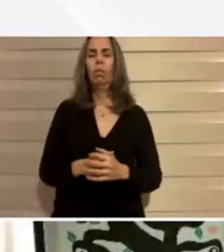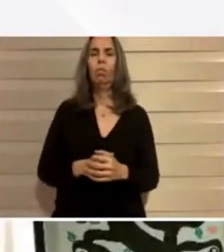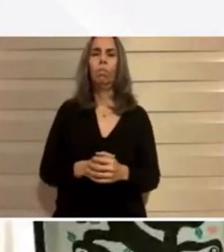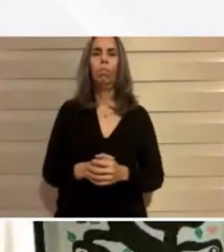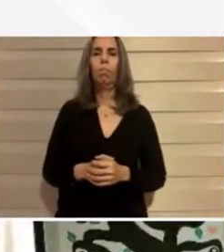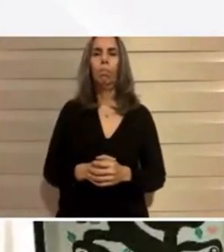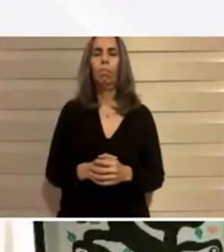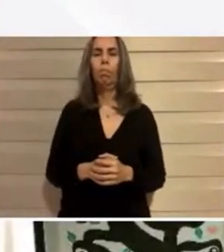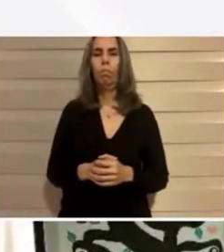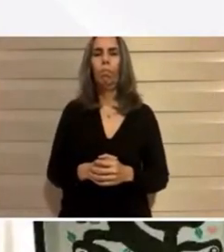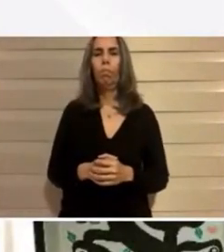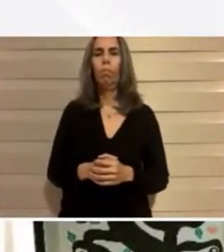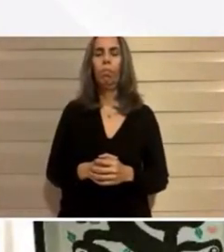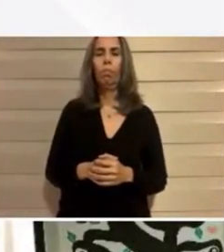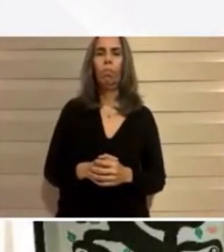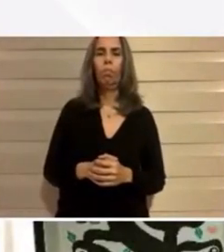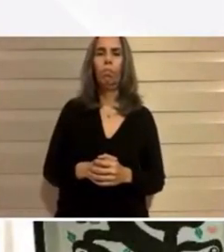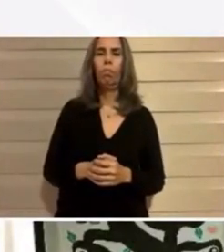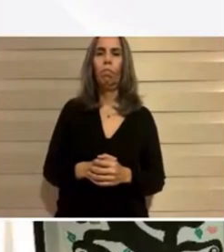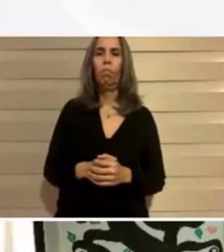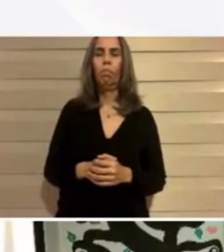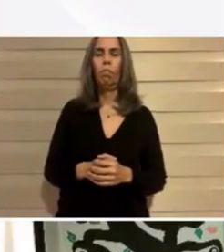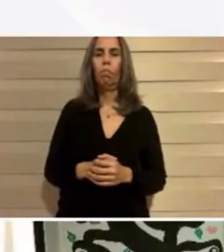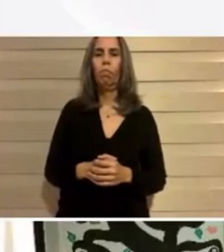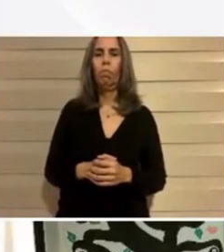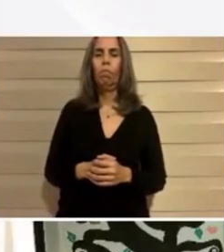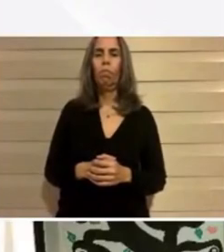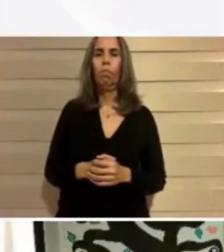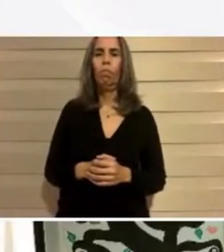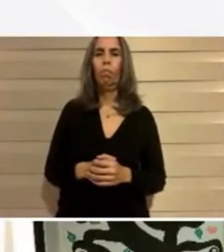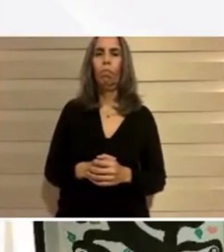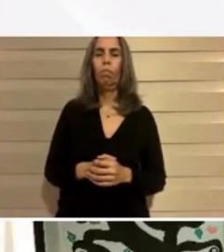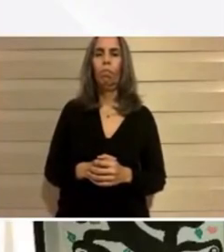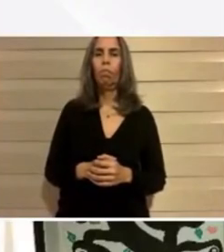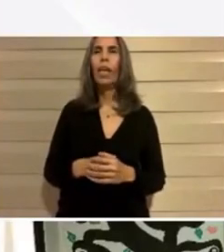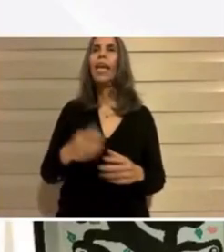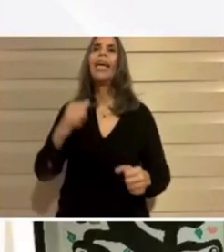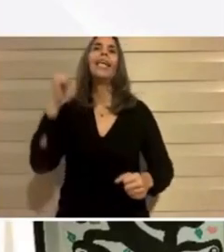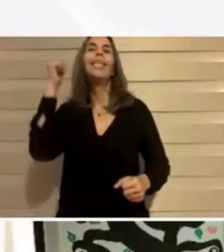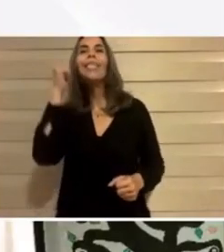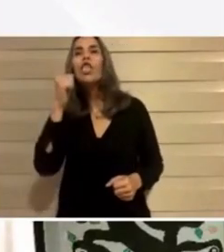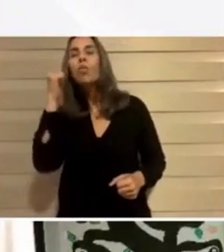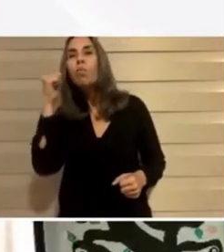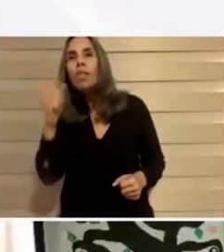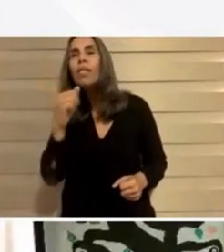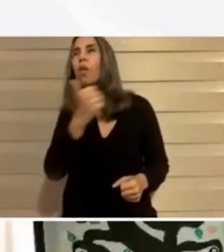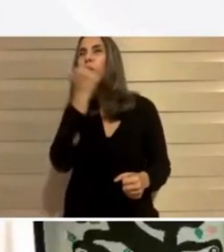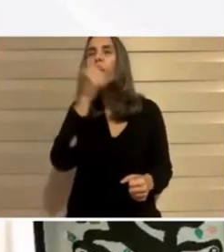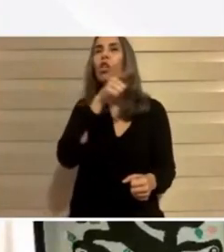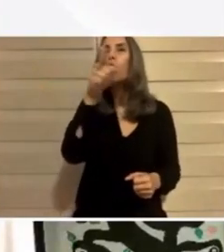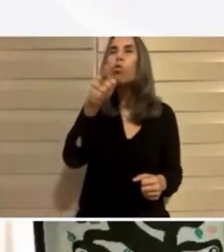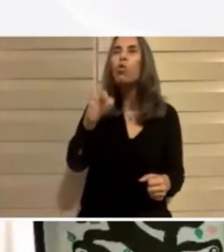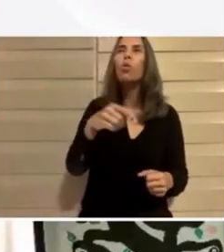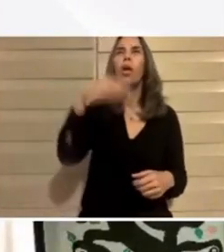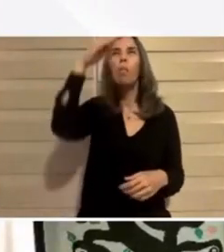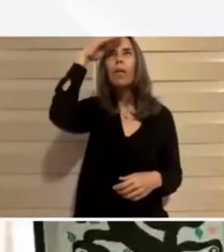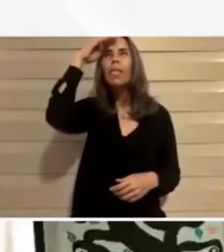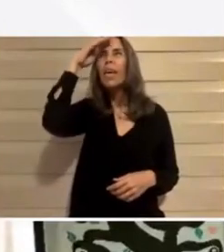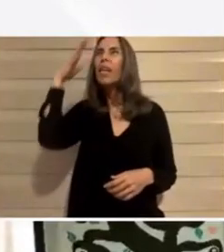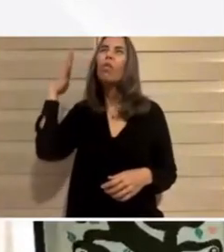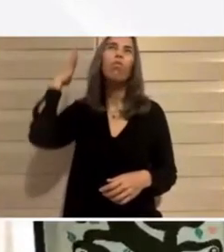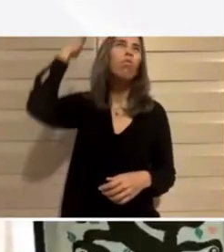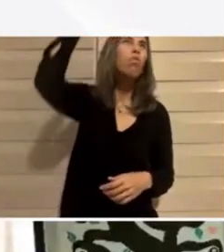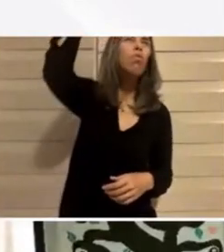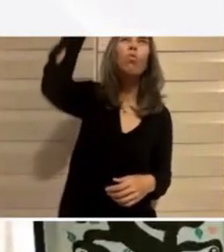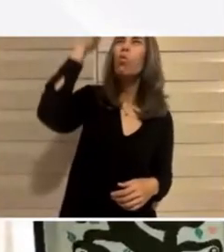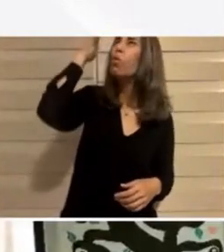y siempre esa capacidad de pensar más allá, de abrir el horizonte y de conocer más. El